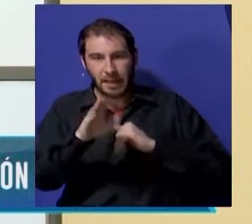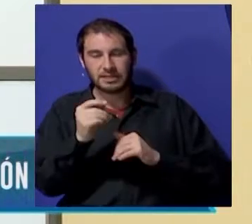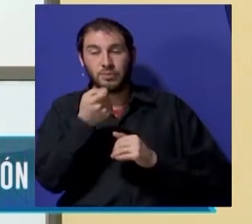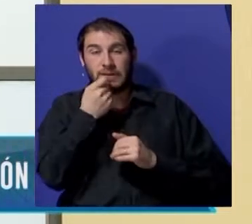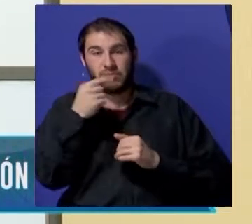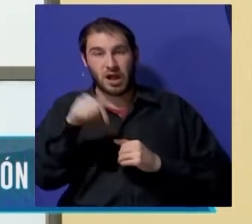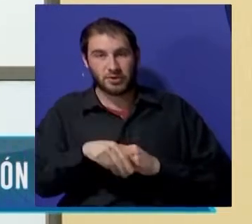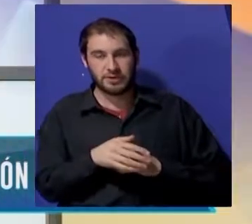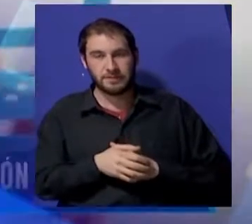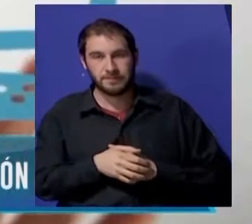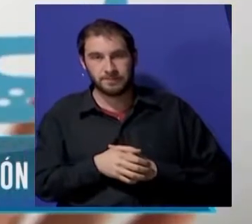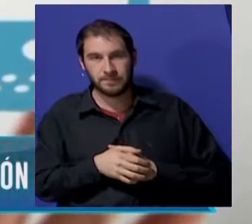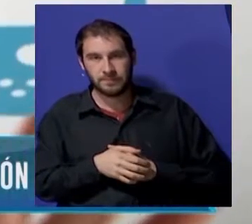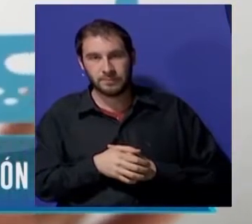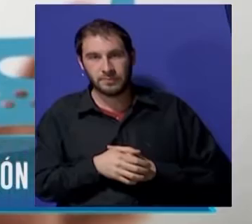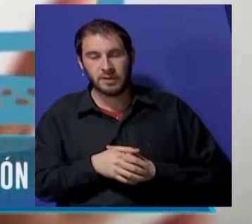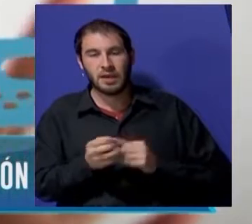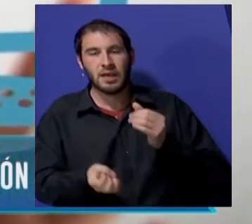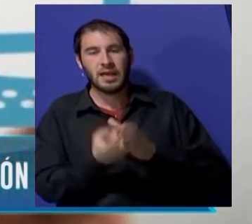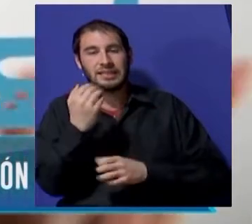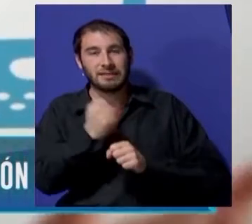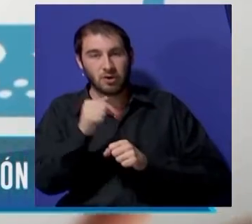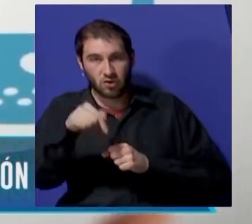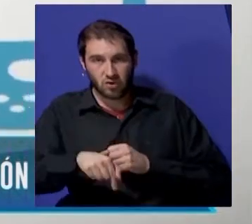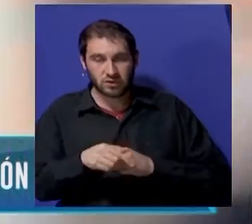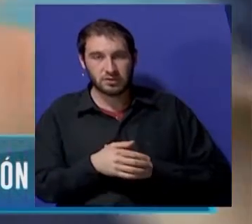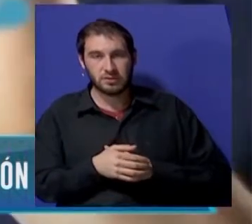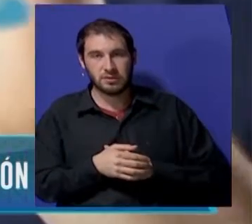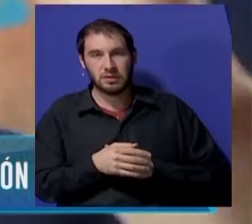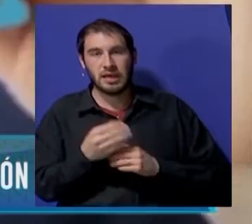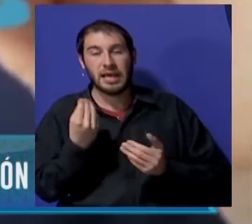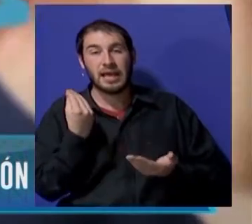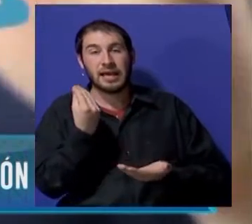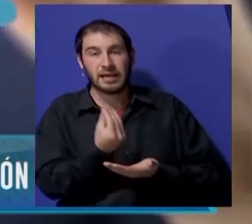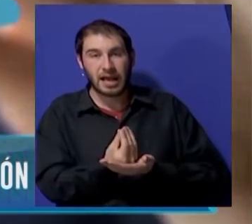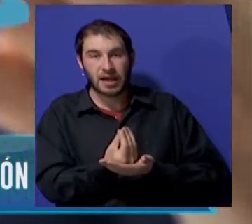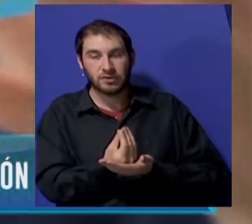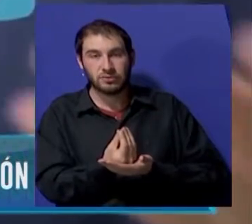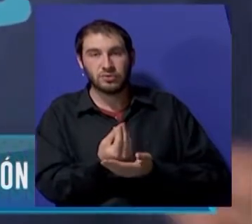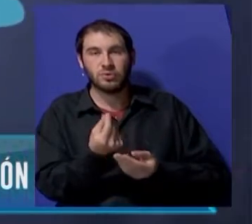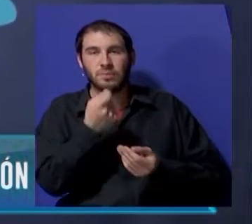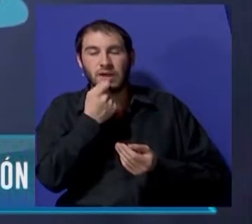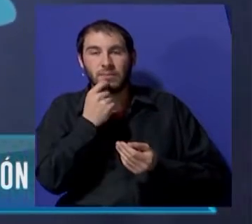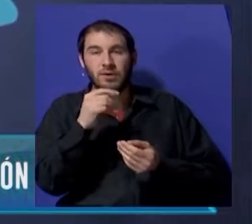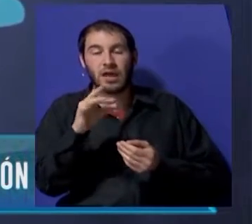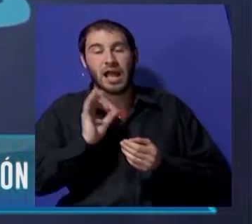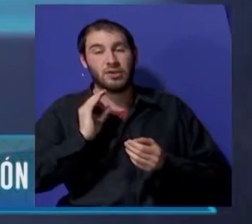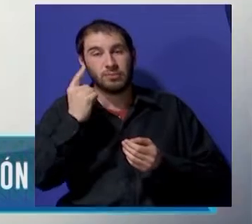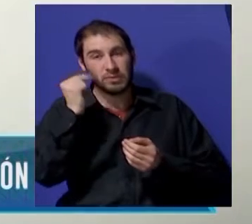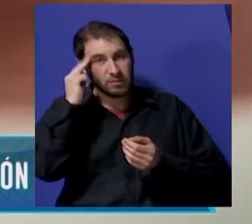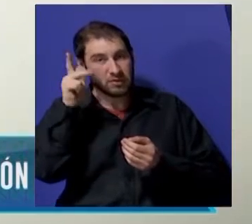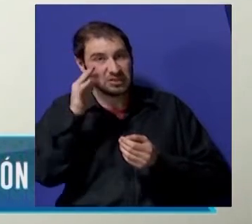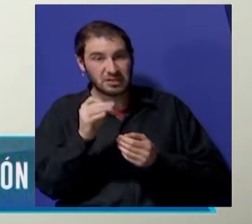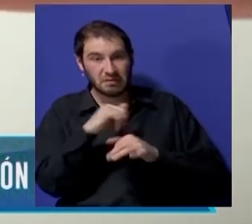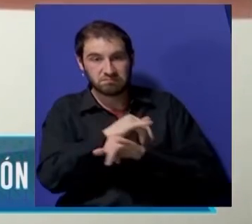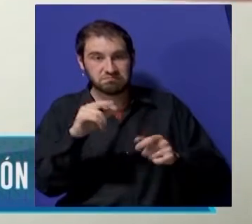ejemplo, surgió del trabajo de hoy, los cargos que están ocupados, por ejemplo, de la década del 80, hay muy poca